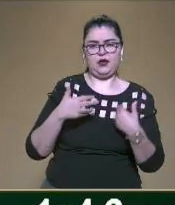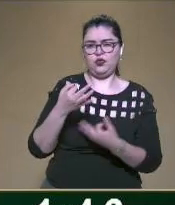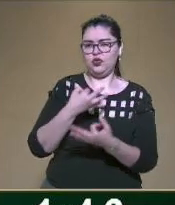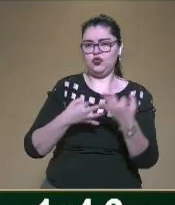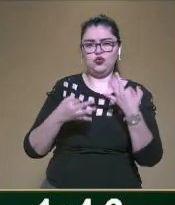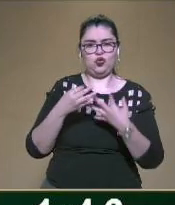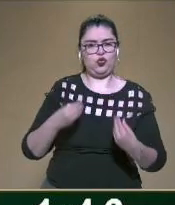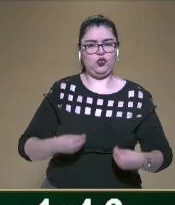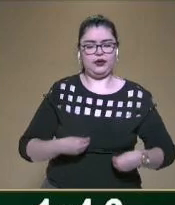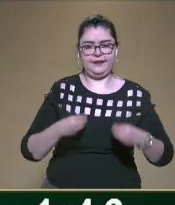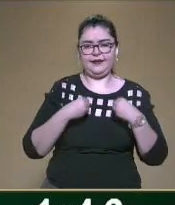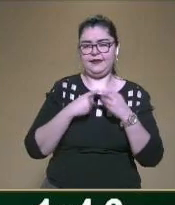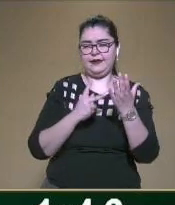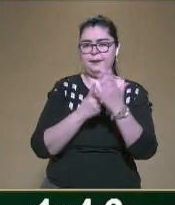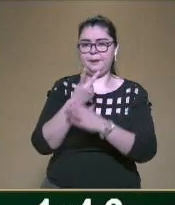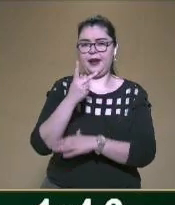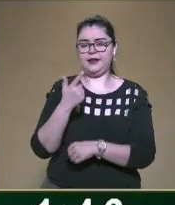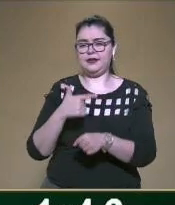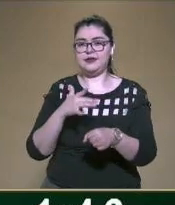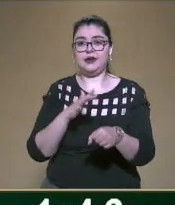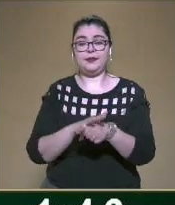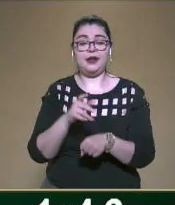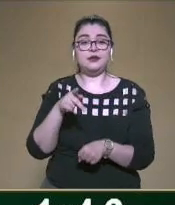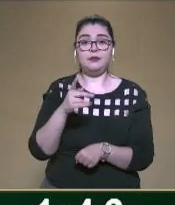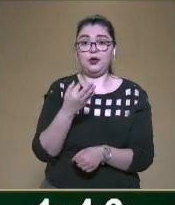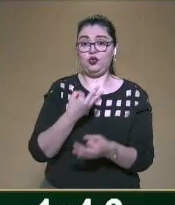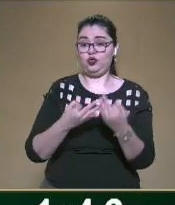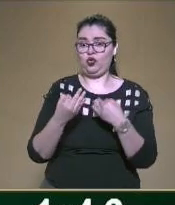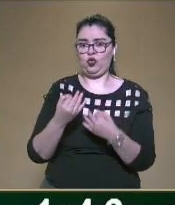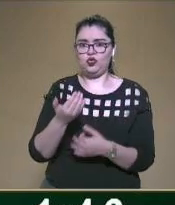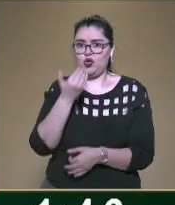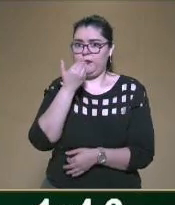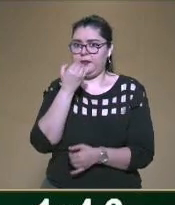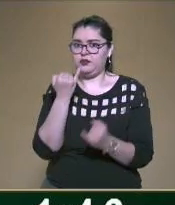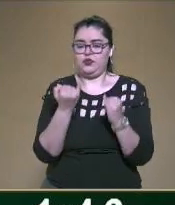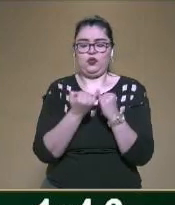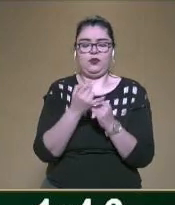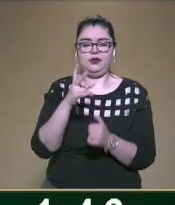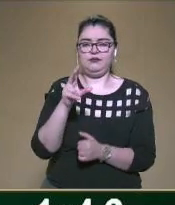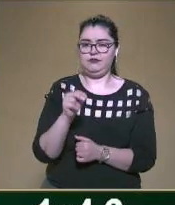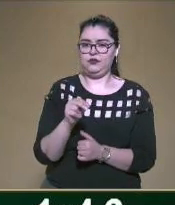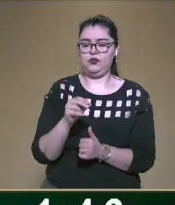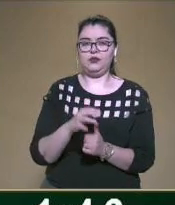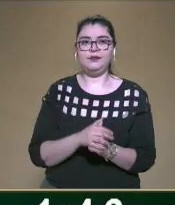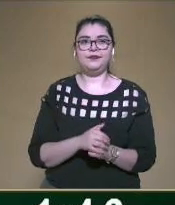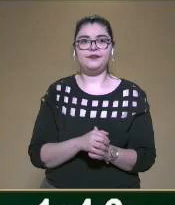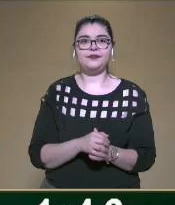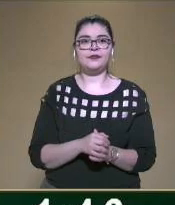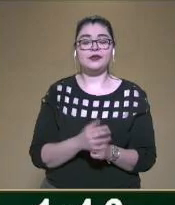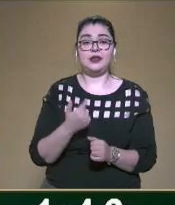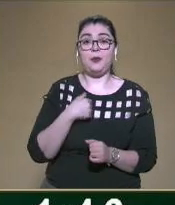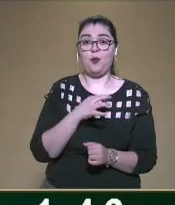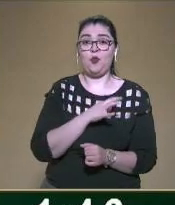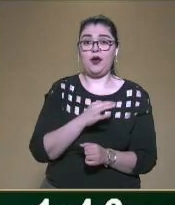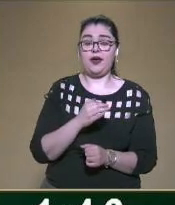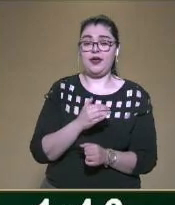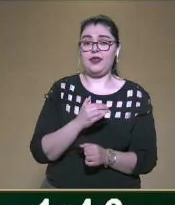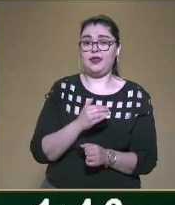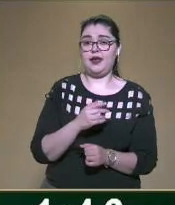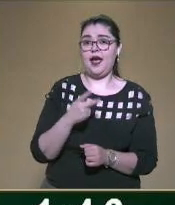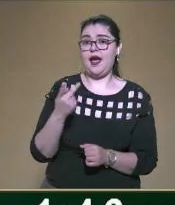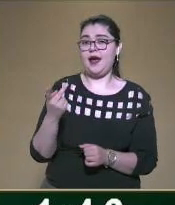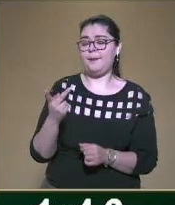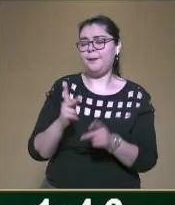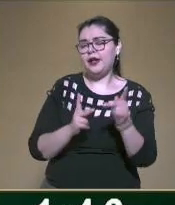Sin embargo, no todos los seres vivos nos alimentamos de la misma manera, ojo, por lo que se puede hablar de nutrición autótrofa